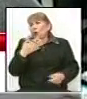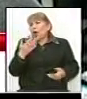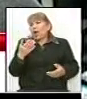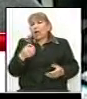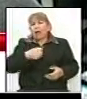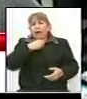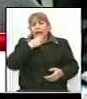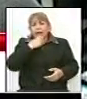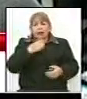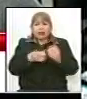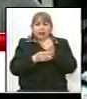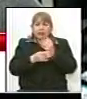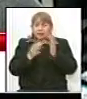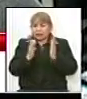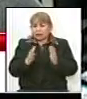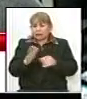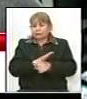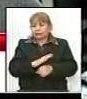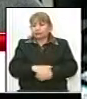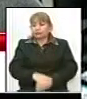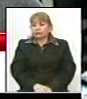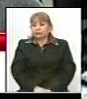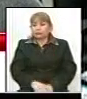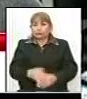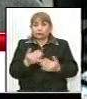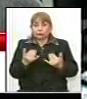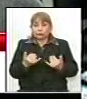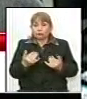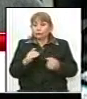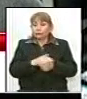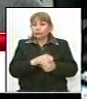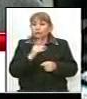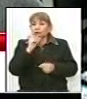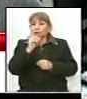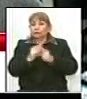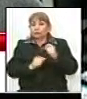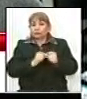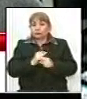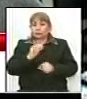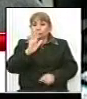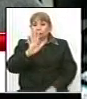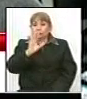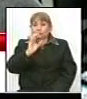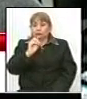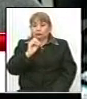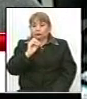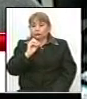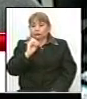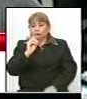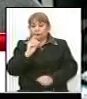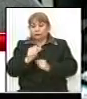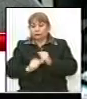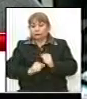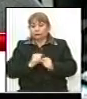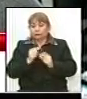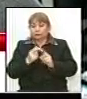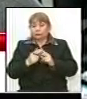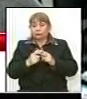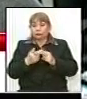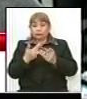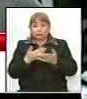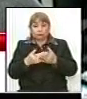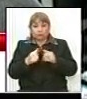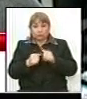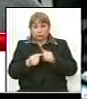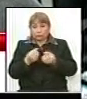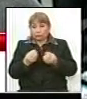geriatras suficientes, no hay geriatras suficientes. Hoy por hoy casi salen al año 50 geriatras por año, que es un número importante, porque si comparo